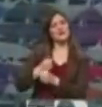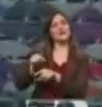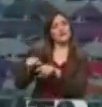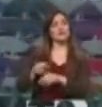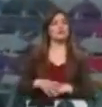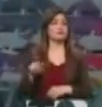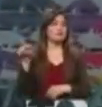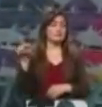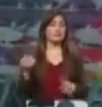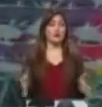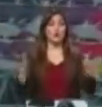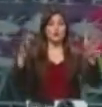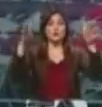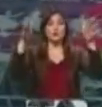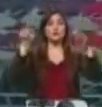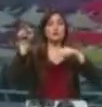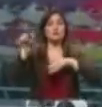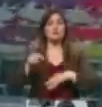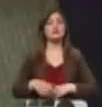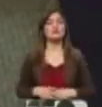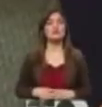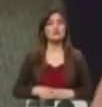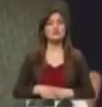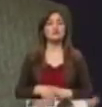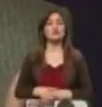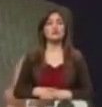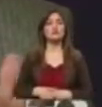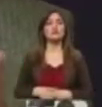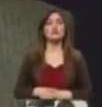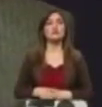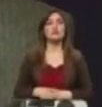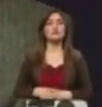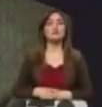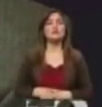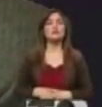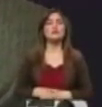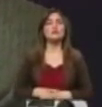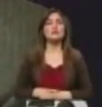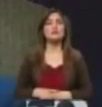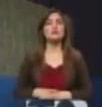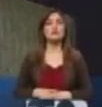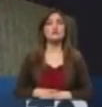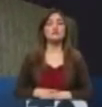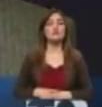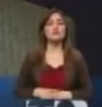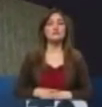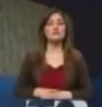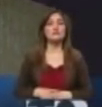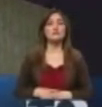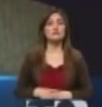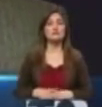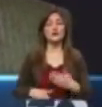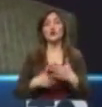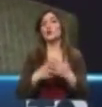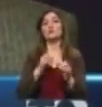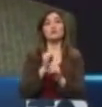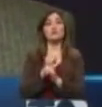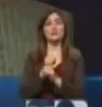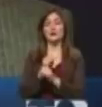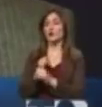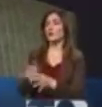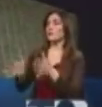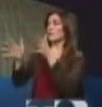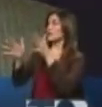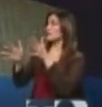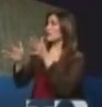la plataforma gubernamental financiera. No sé si saben ustedes que las instituciones no quieren pasarse allá